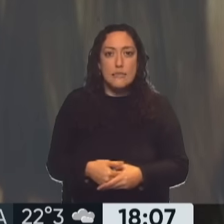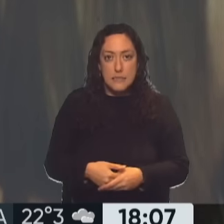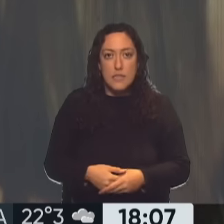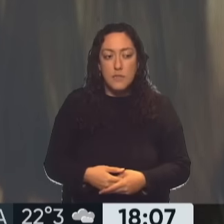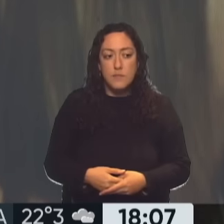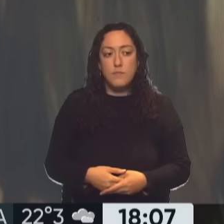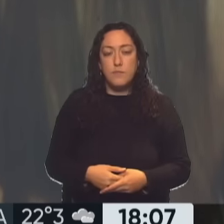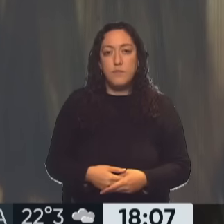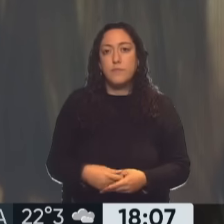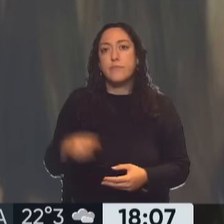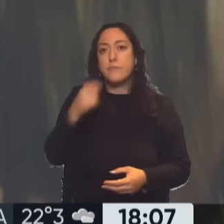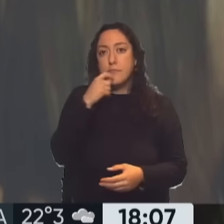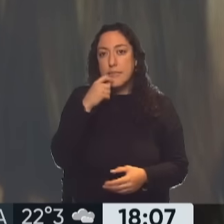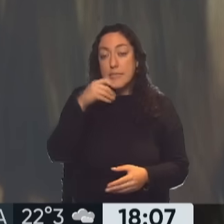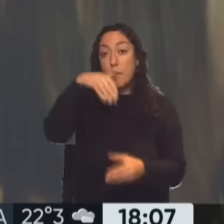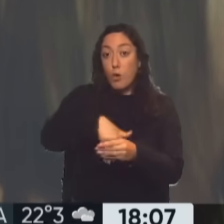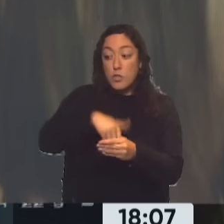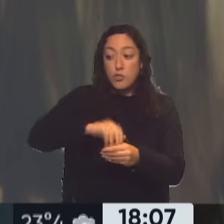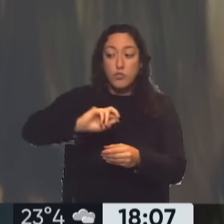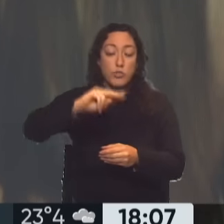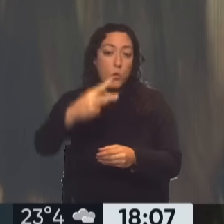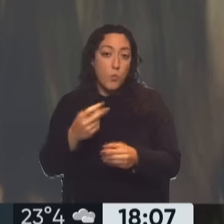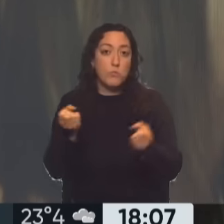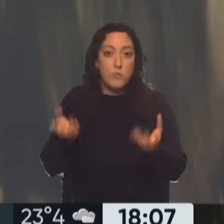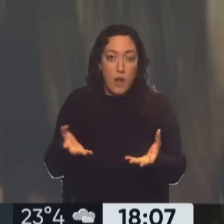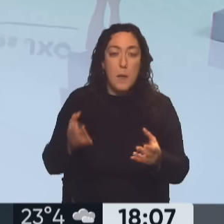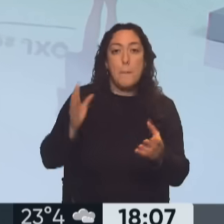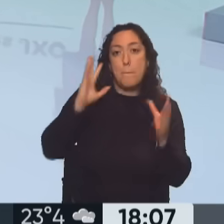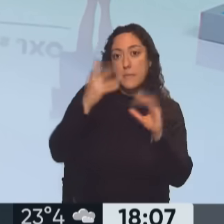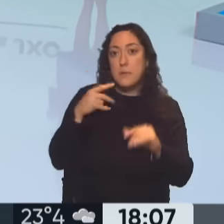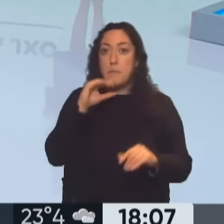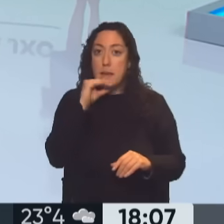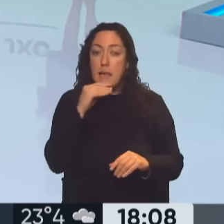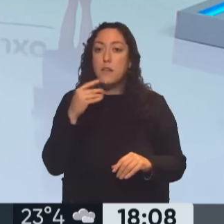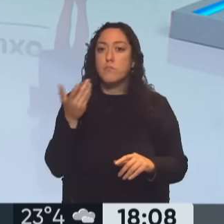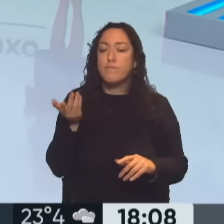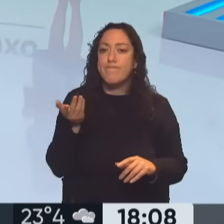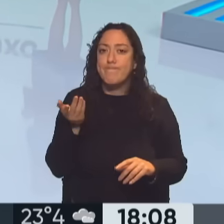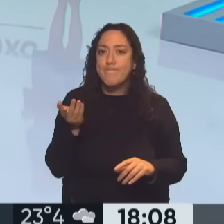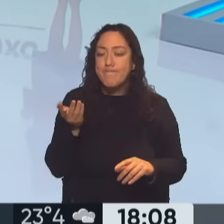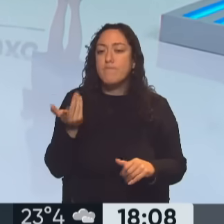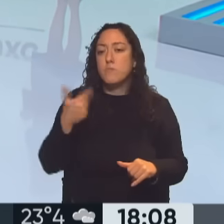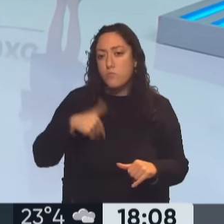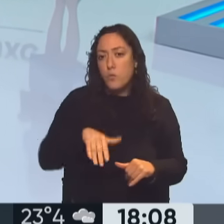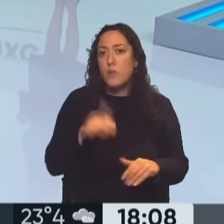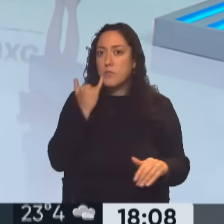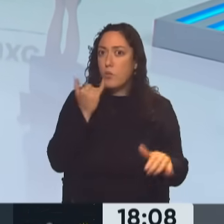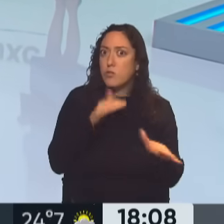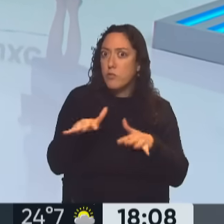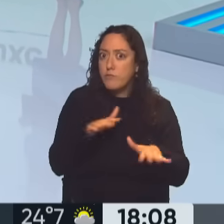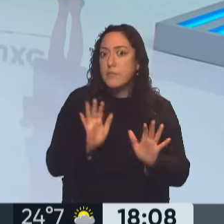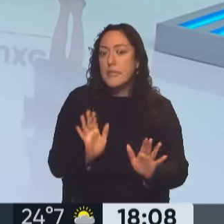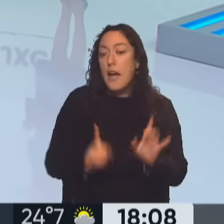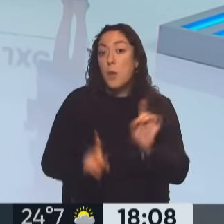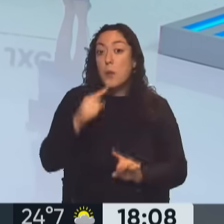se posicionaría ante un eventual balotaje más a Milei. Bueno, llegó ese escenario y varios están diciendo: